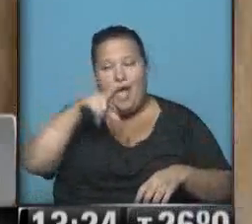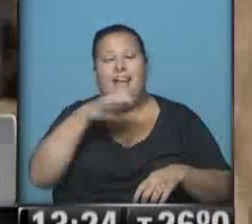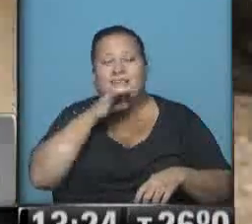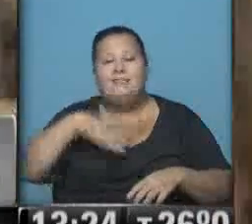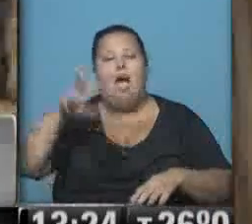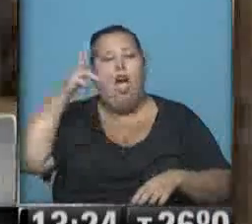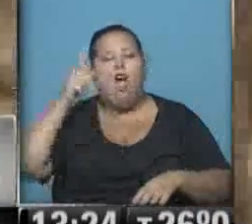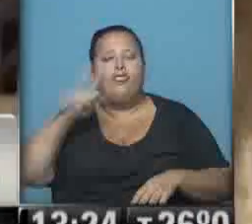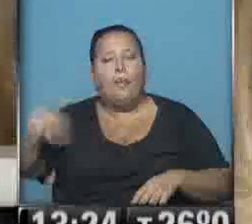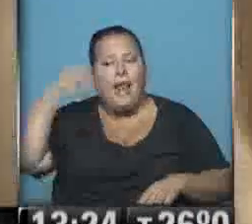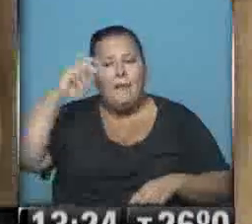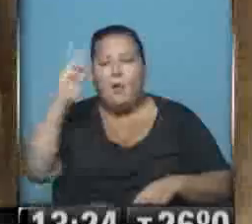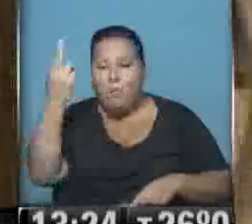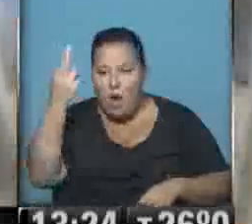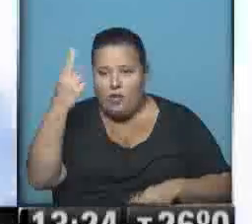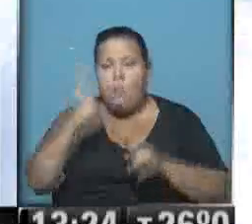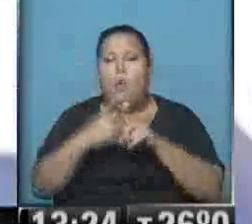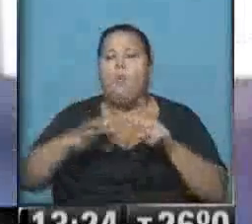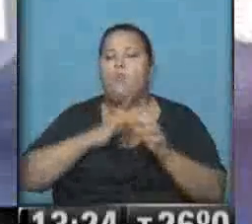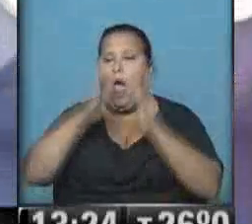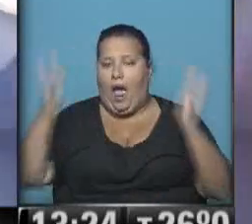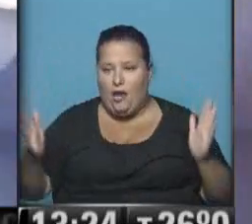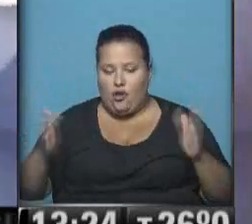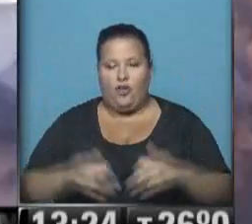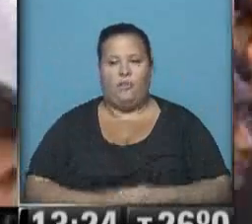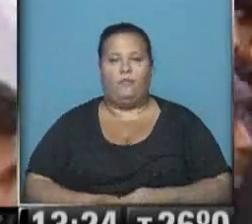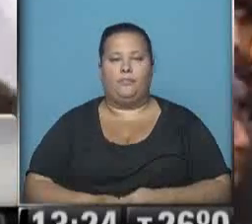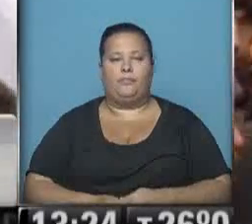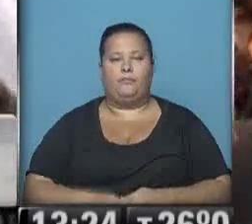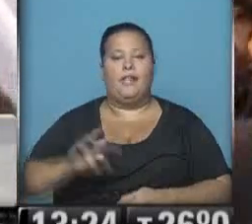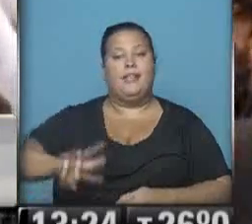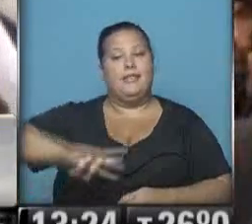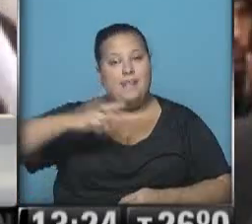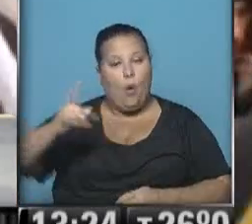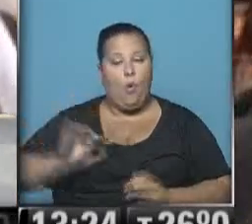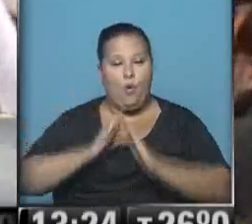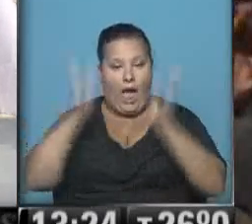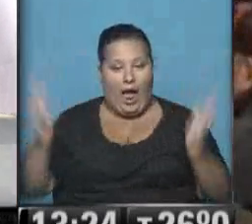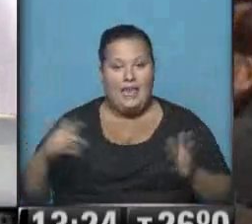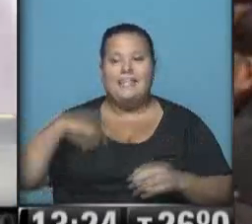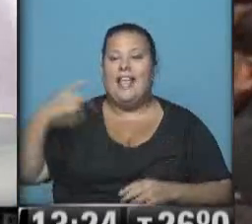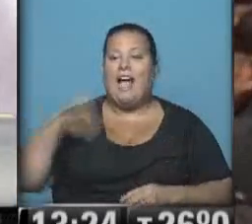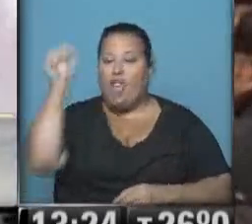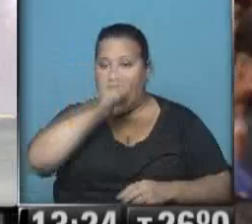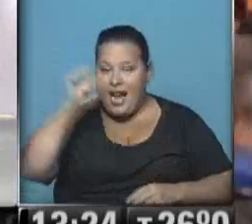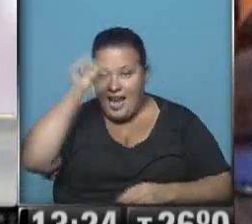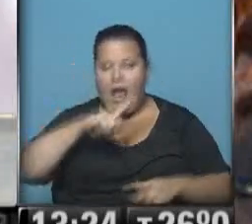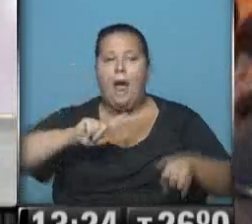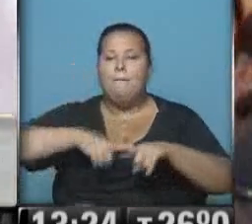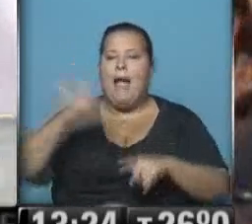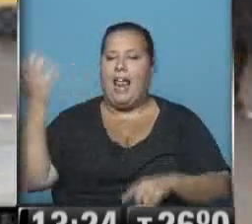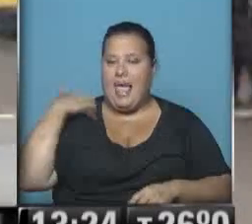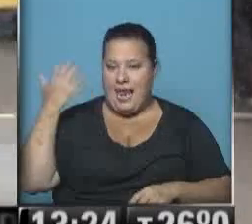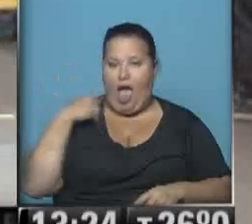de 8.000 animales muertos al año. Por segunda vez en el año, los sindicatos griegos cumplen una huelga